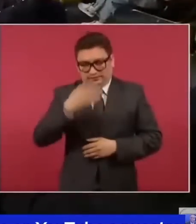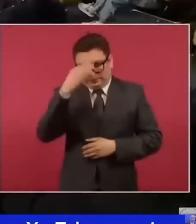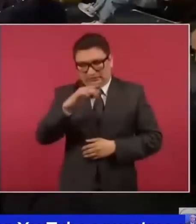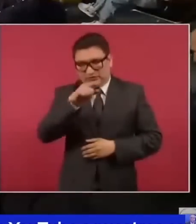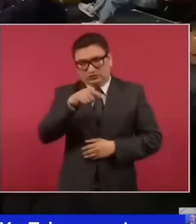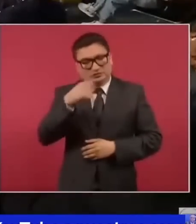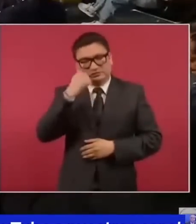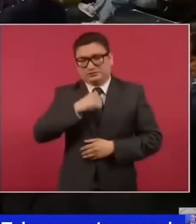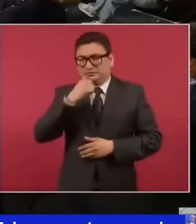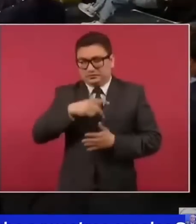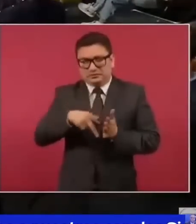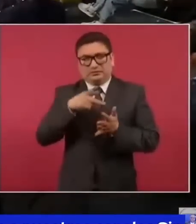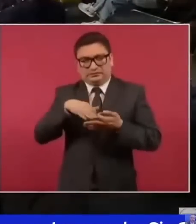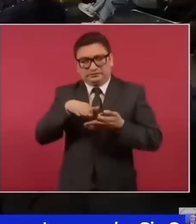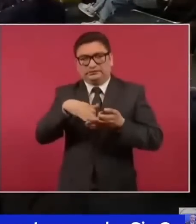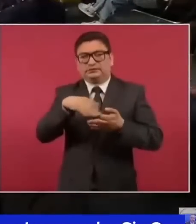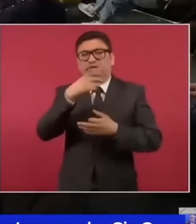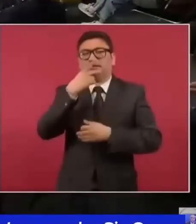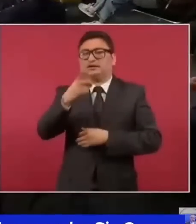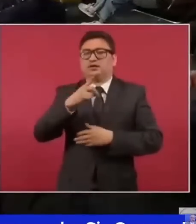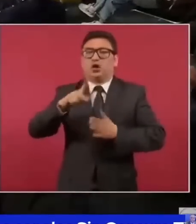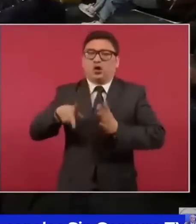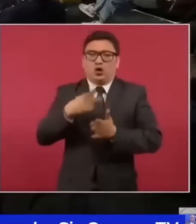tema, en la no repetición.